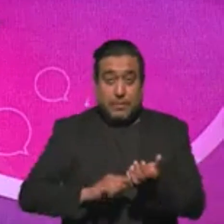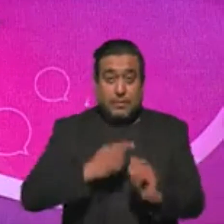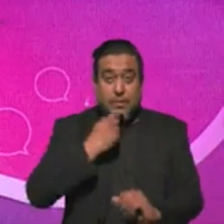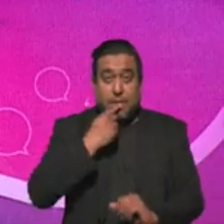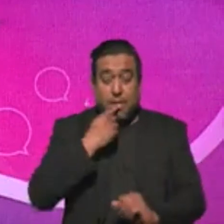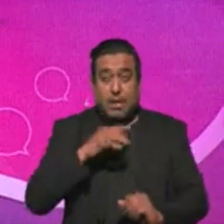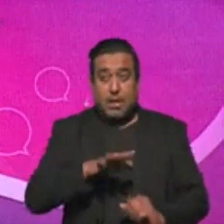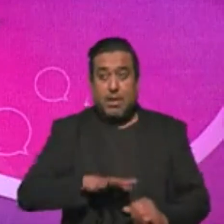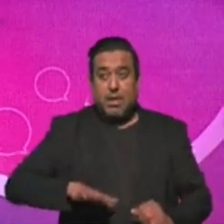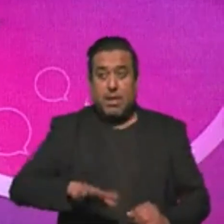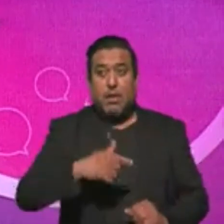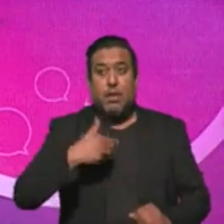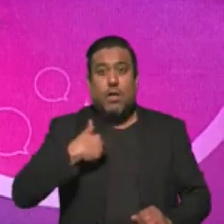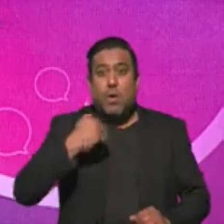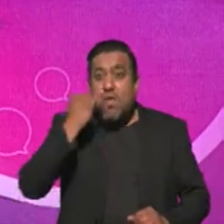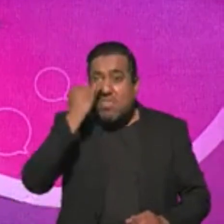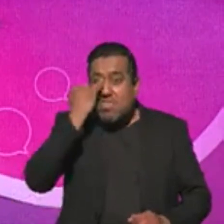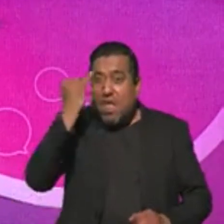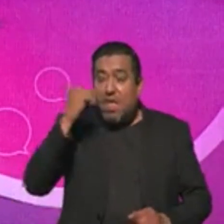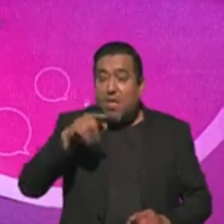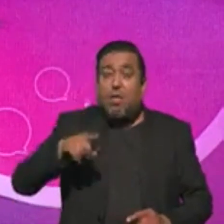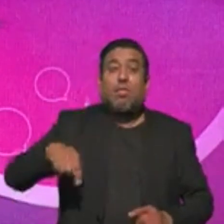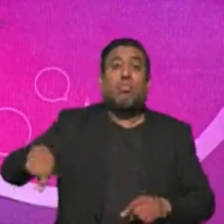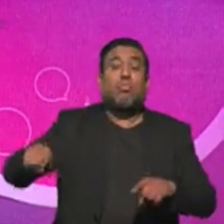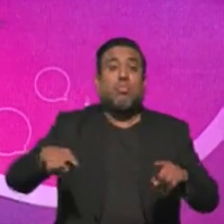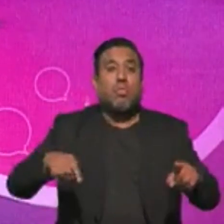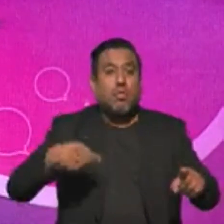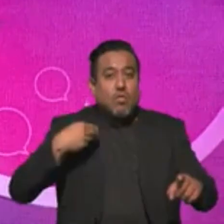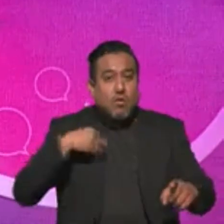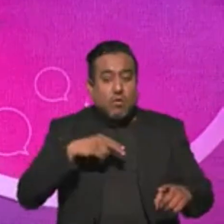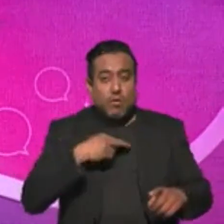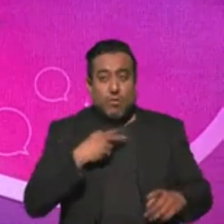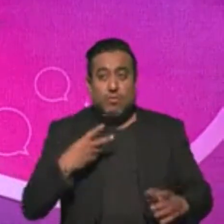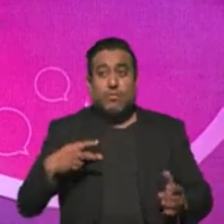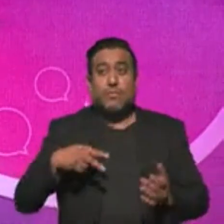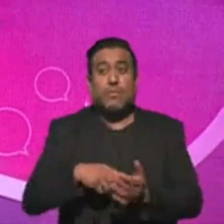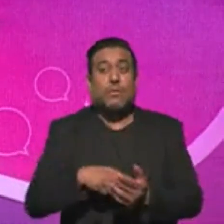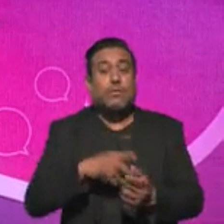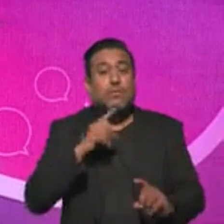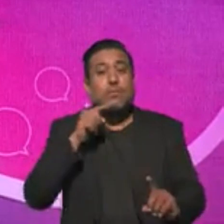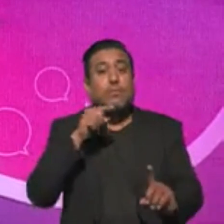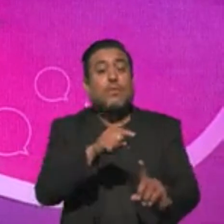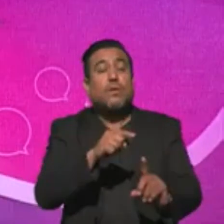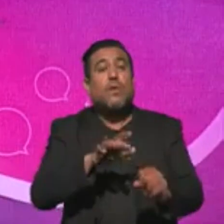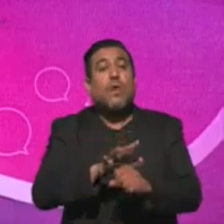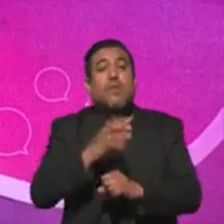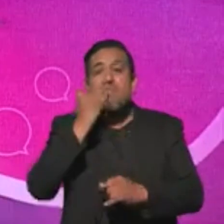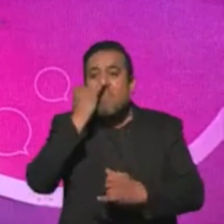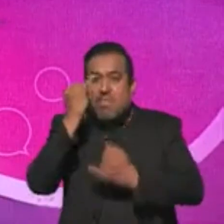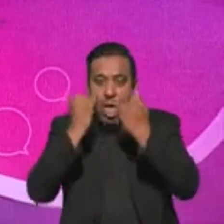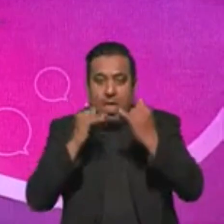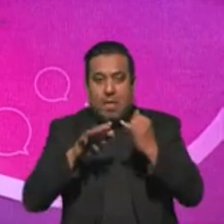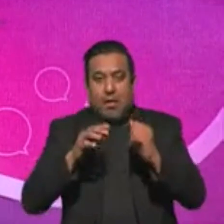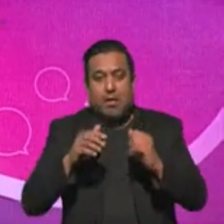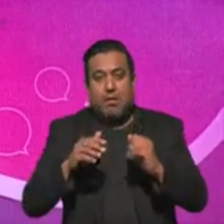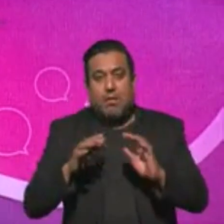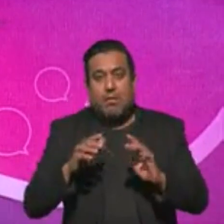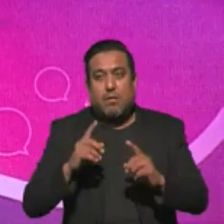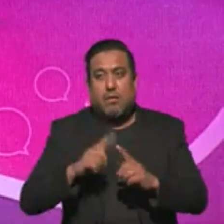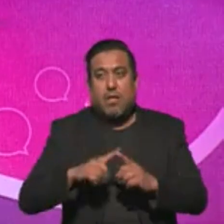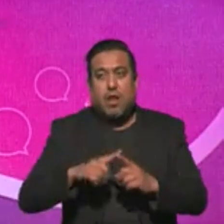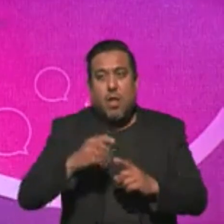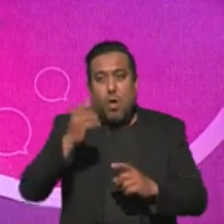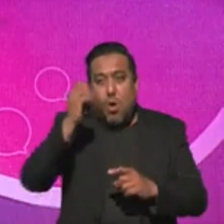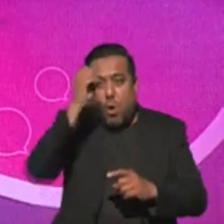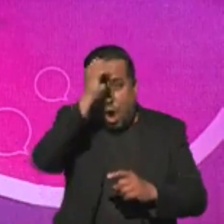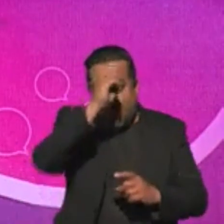atendemos ocurrencias ni reaccionamos exclusivamente a lo que opine una